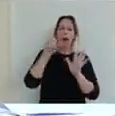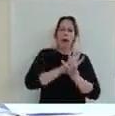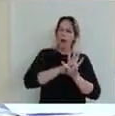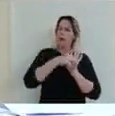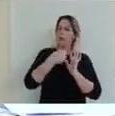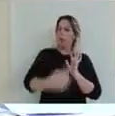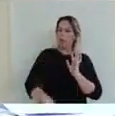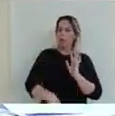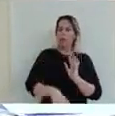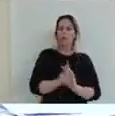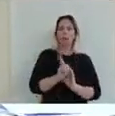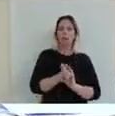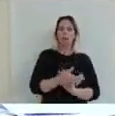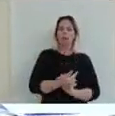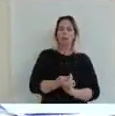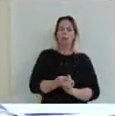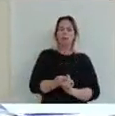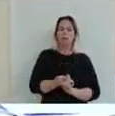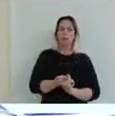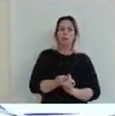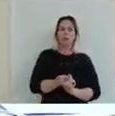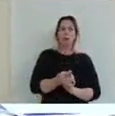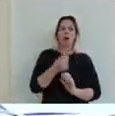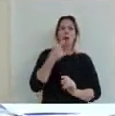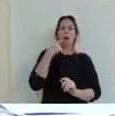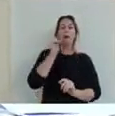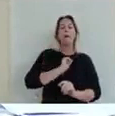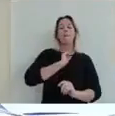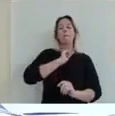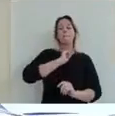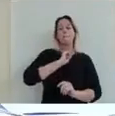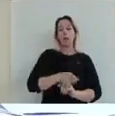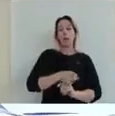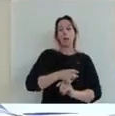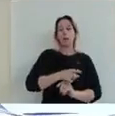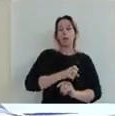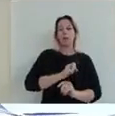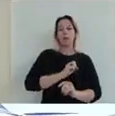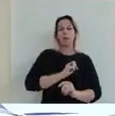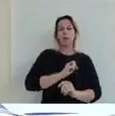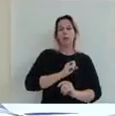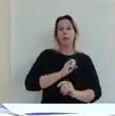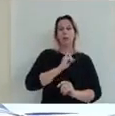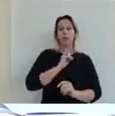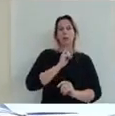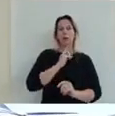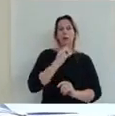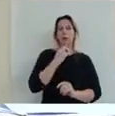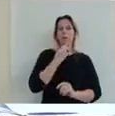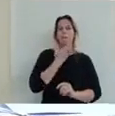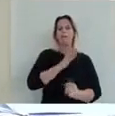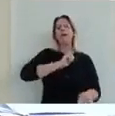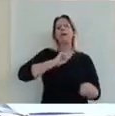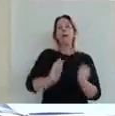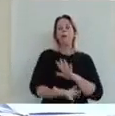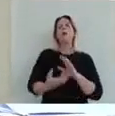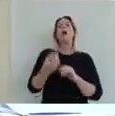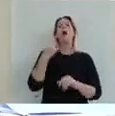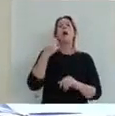voy a pedir es que se pase a la orden del día, y cuando se trate el proyecto en el orden del día, vamos a decir cuáles